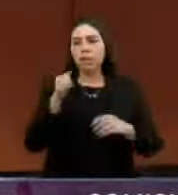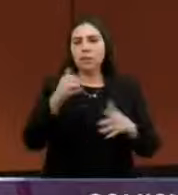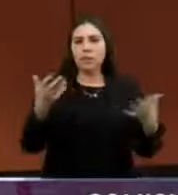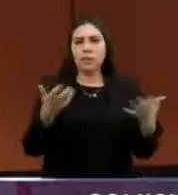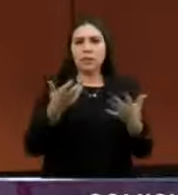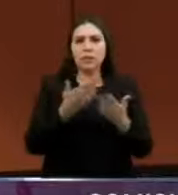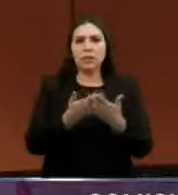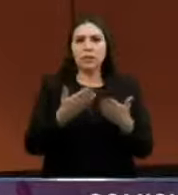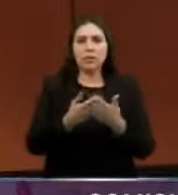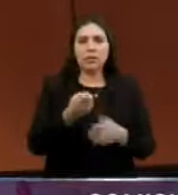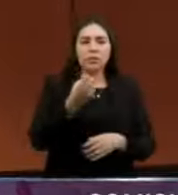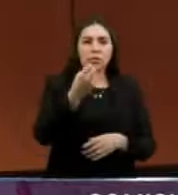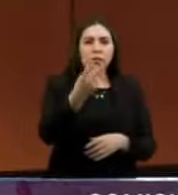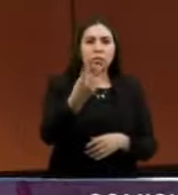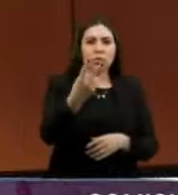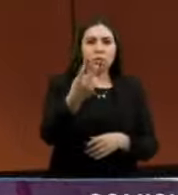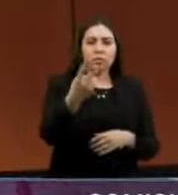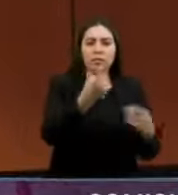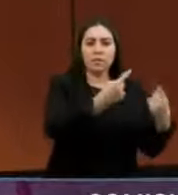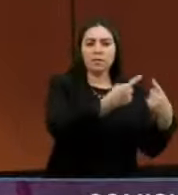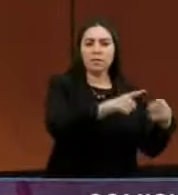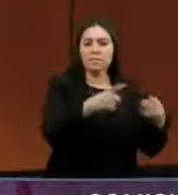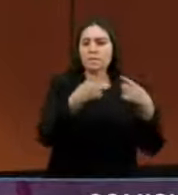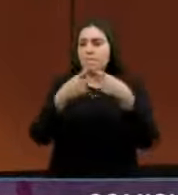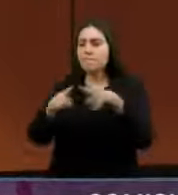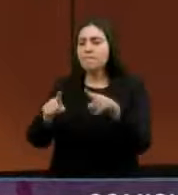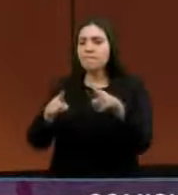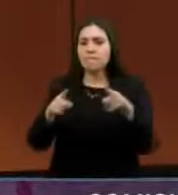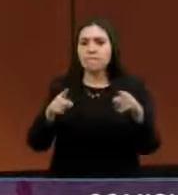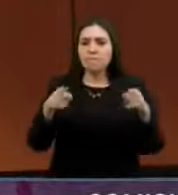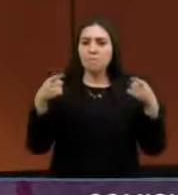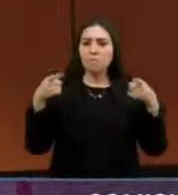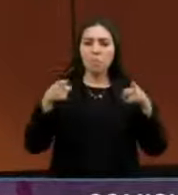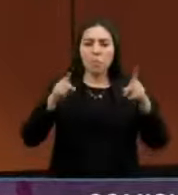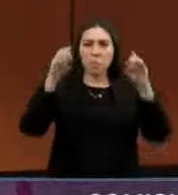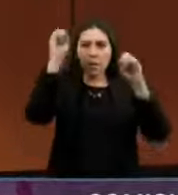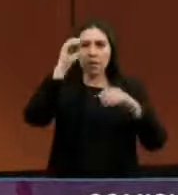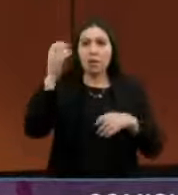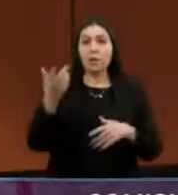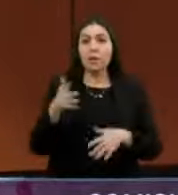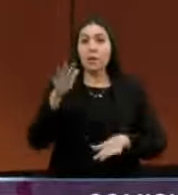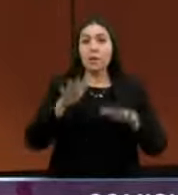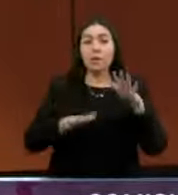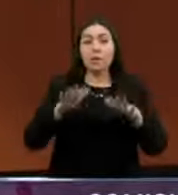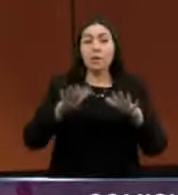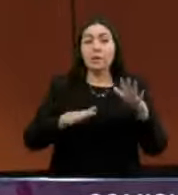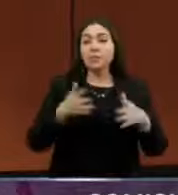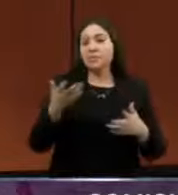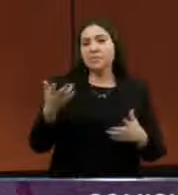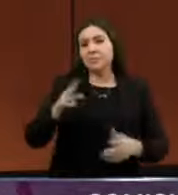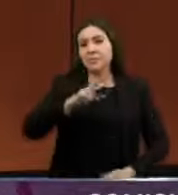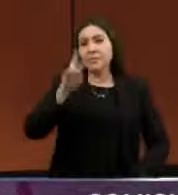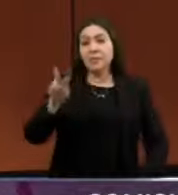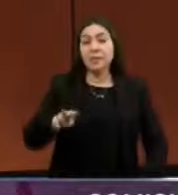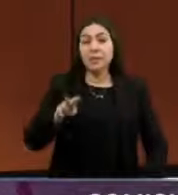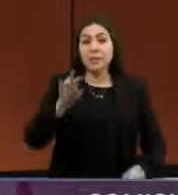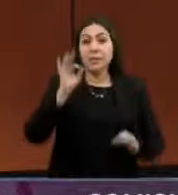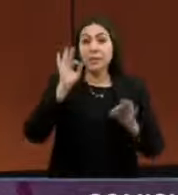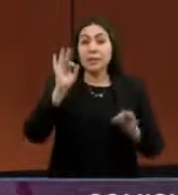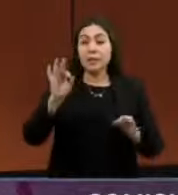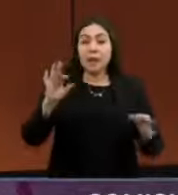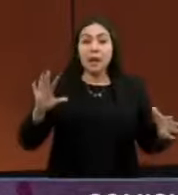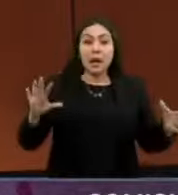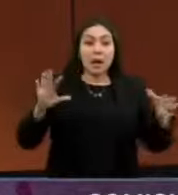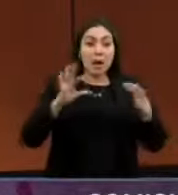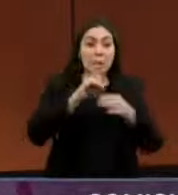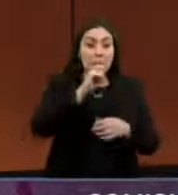dos posiciones que, si bien es cierto, es casi imposible que se puedan encontrar. También